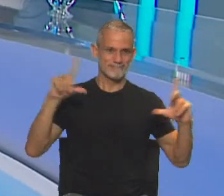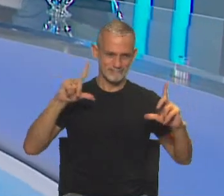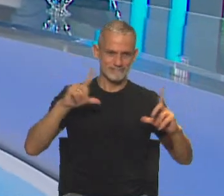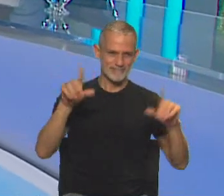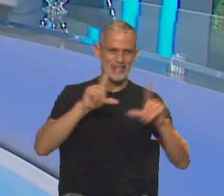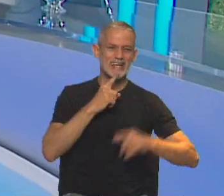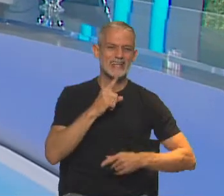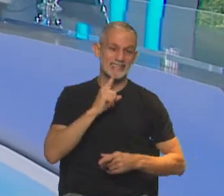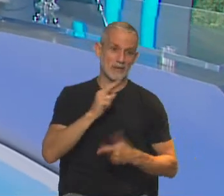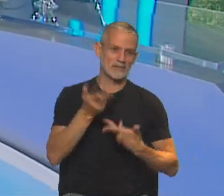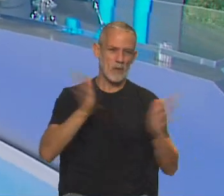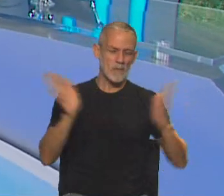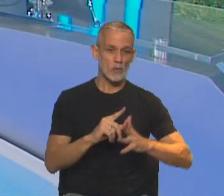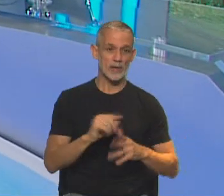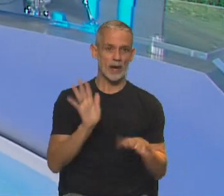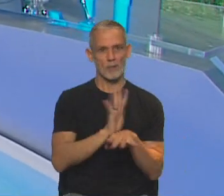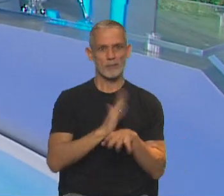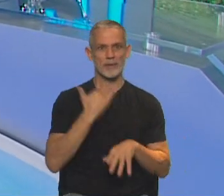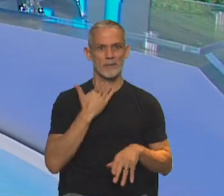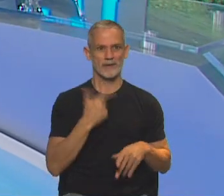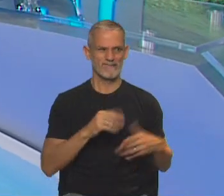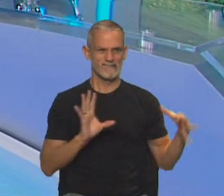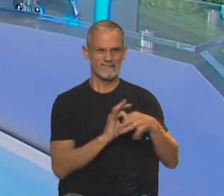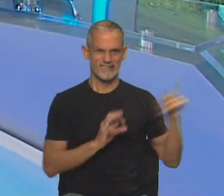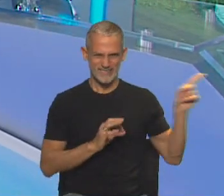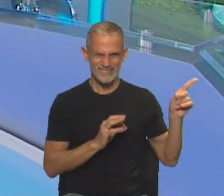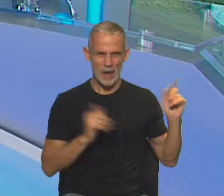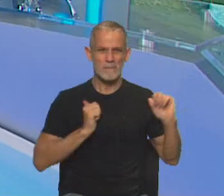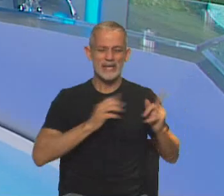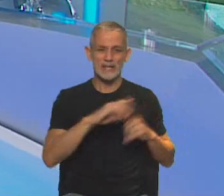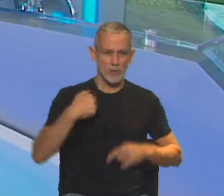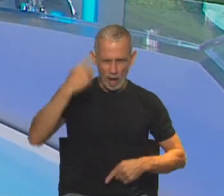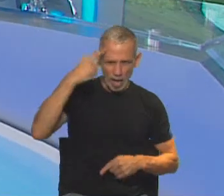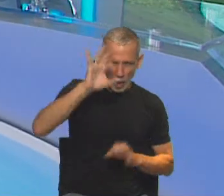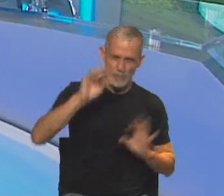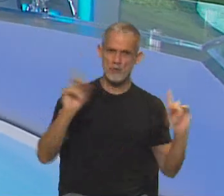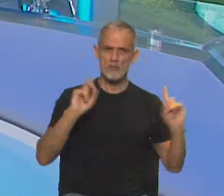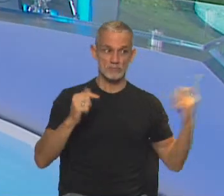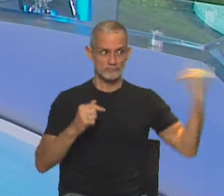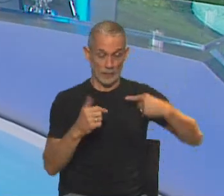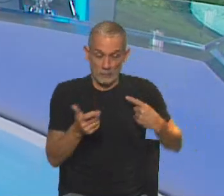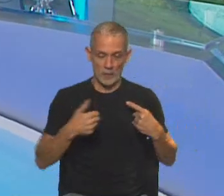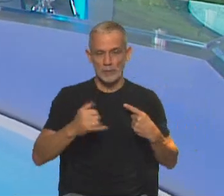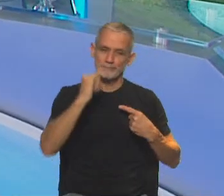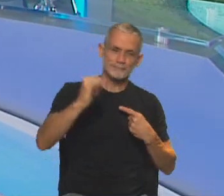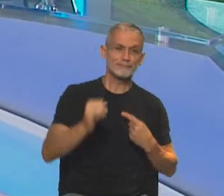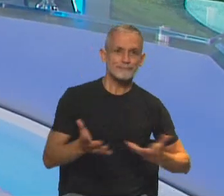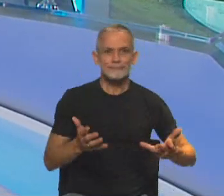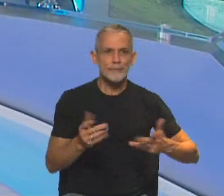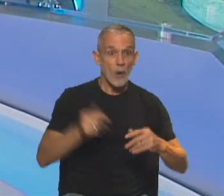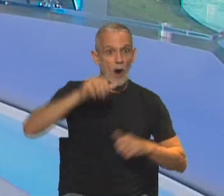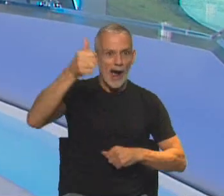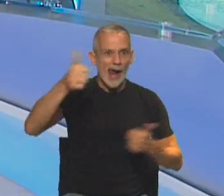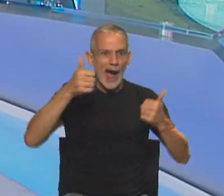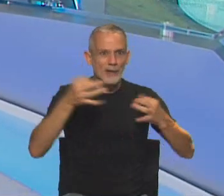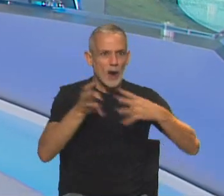en aquellos días, y era un portavoz de la dictadura. Sí, era un portavoz de la dictadura, no es que él... Era lo que le decían que tenía que decir,